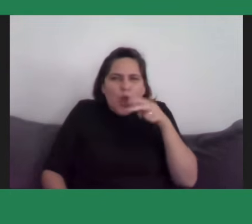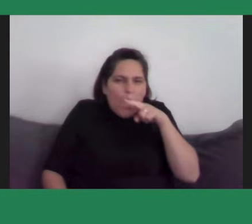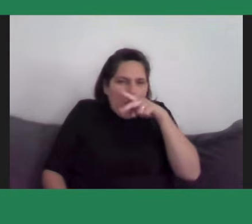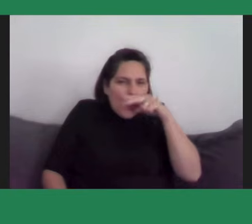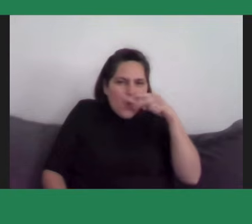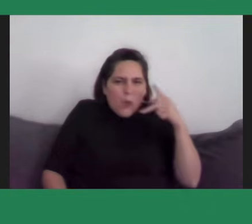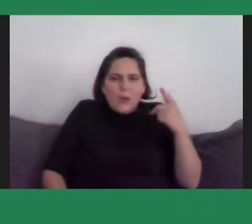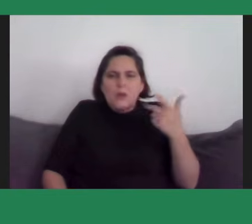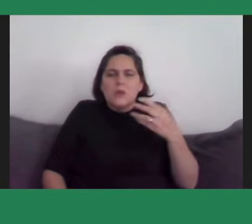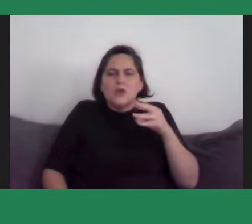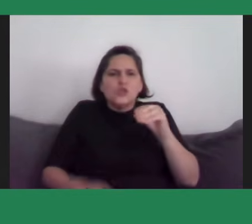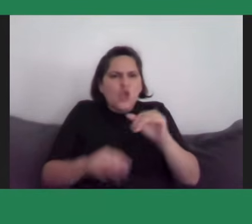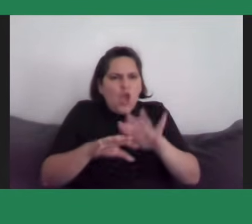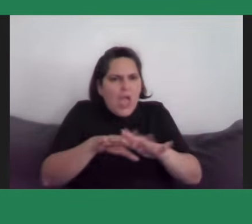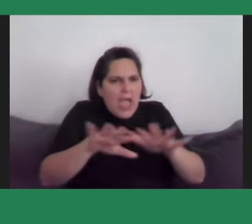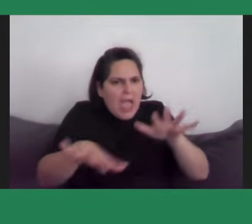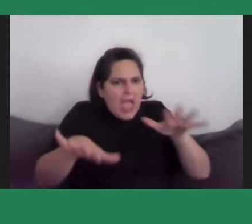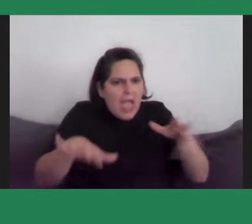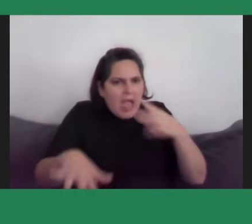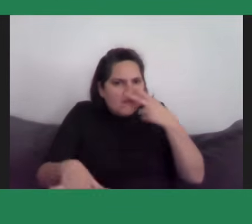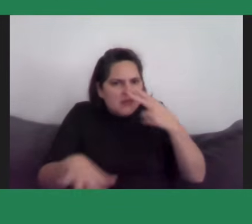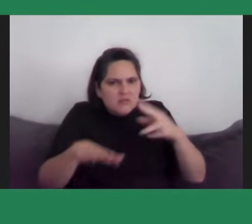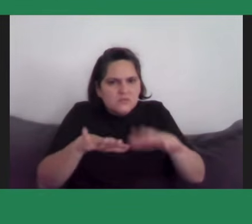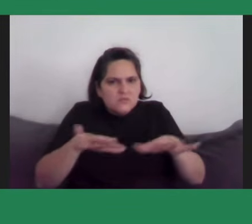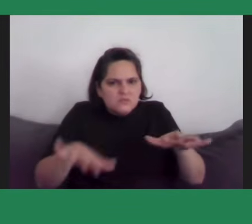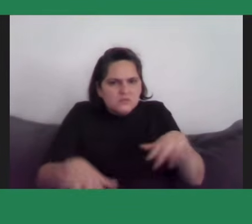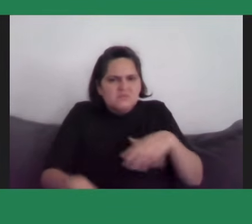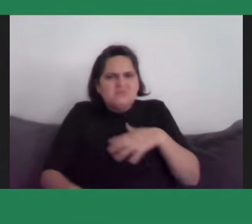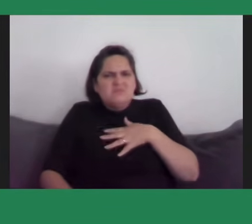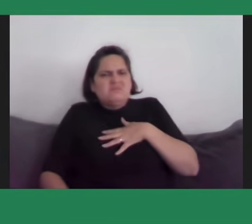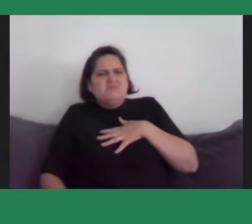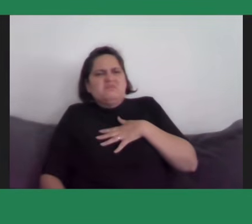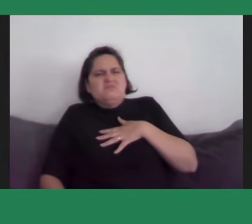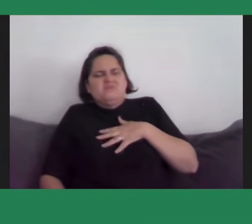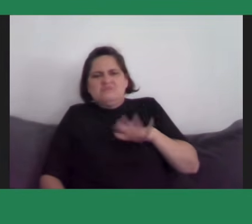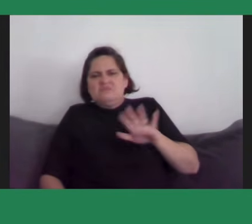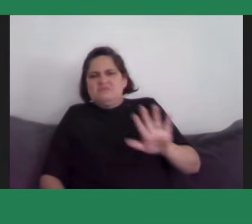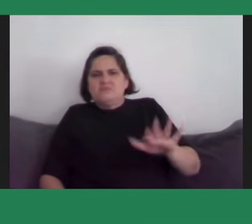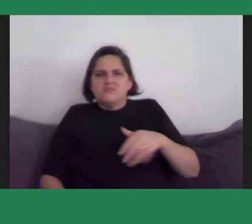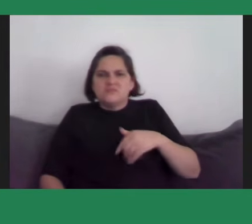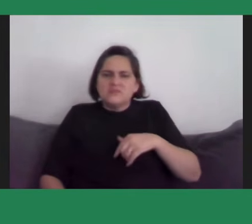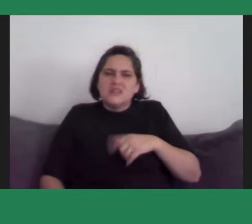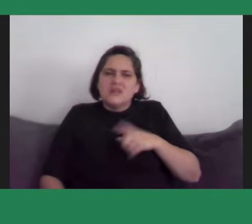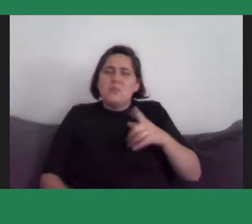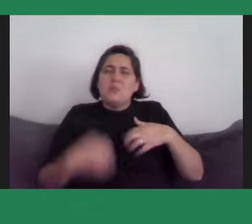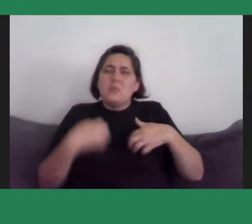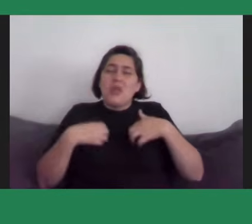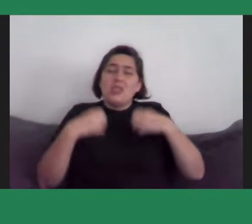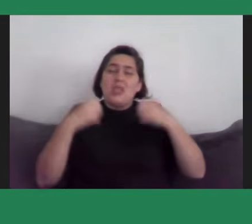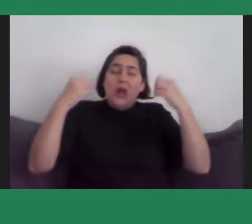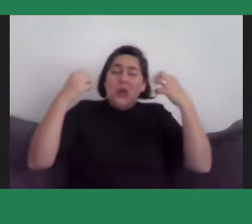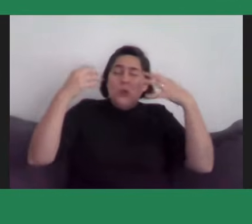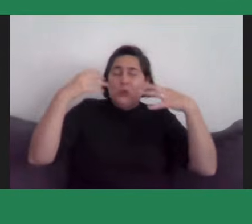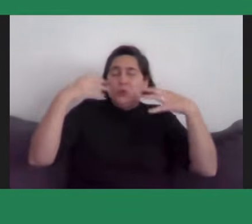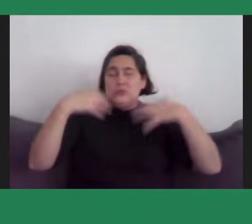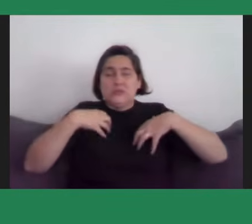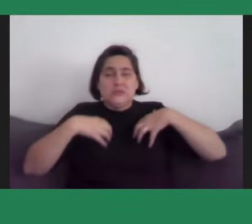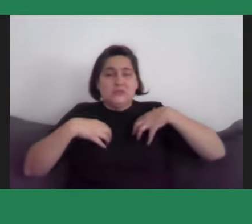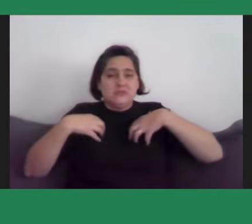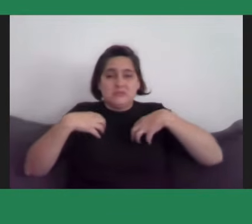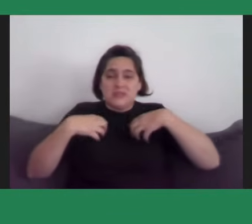chupándolas, tocándolas, eh, que le molestan, como digo, las luces, etcétera,